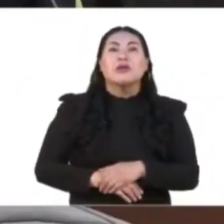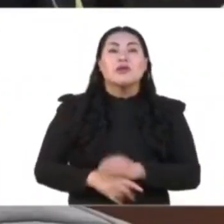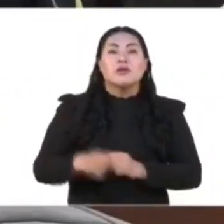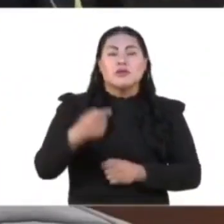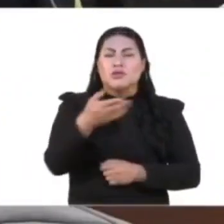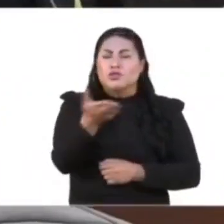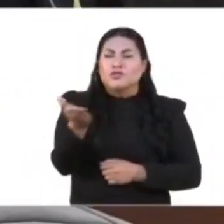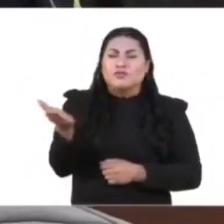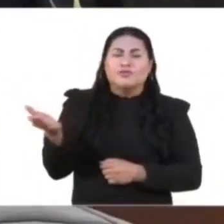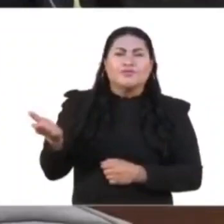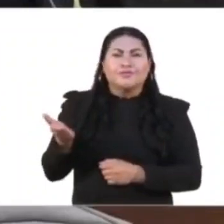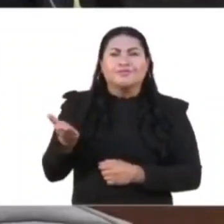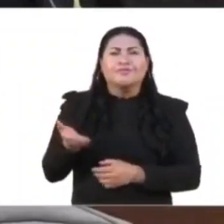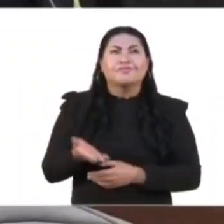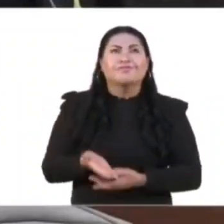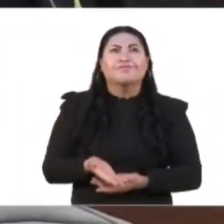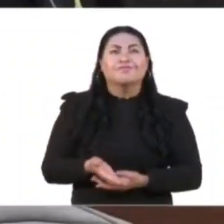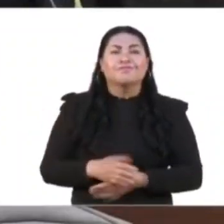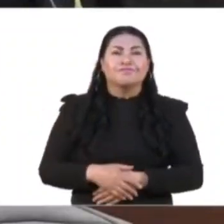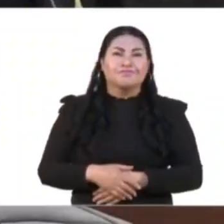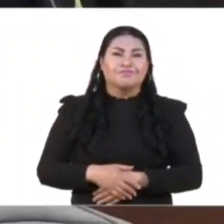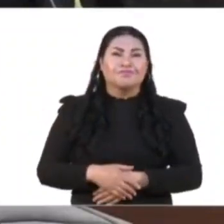¿cómo ustedes van a